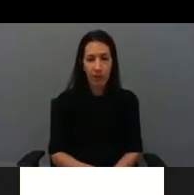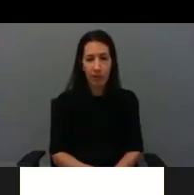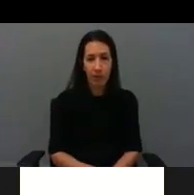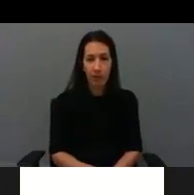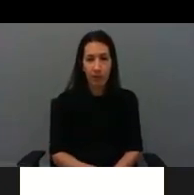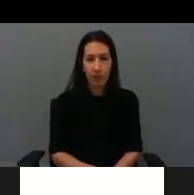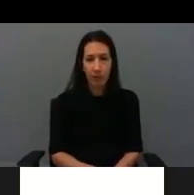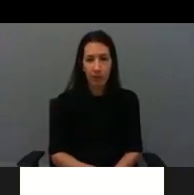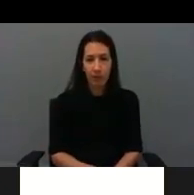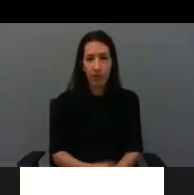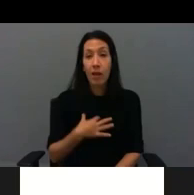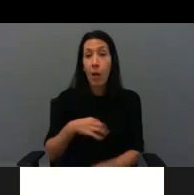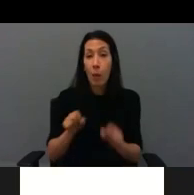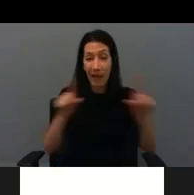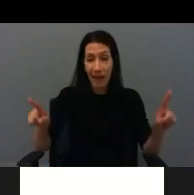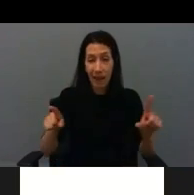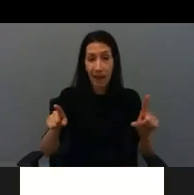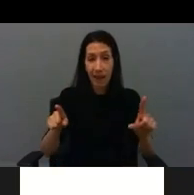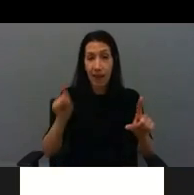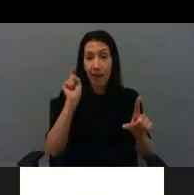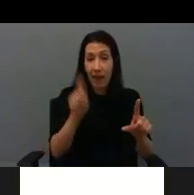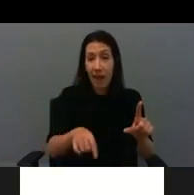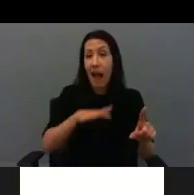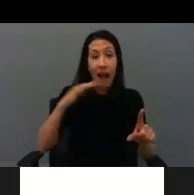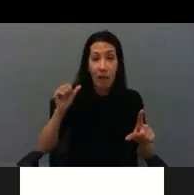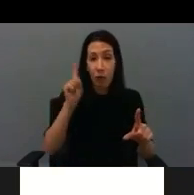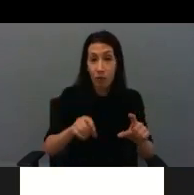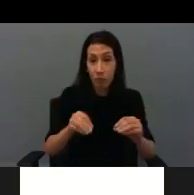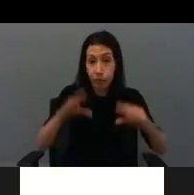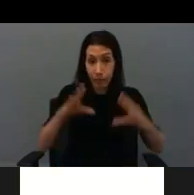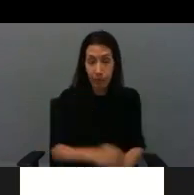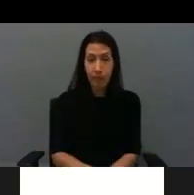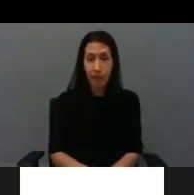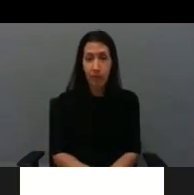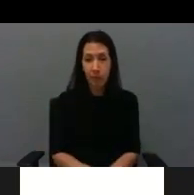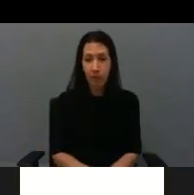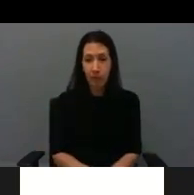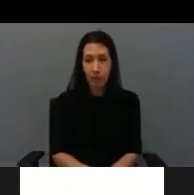un mensaje en azul, le dais y ya lo tenéis conectado.